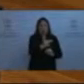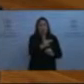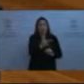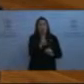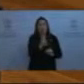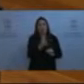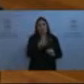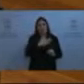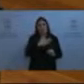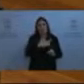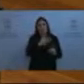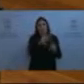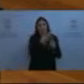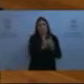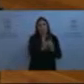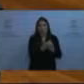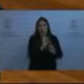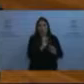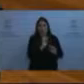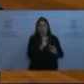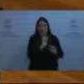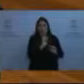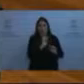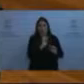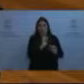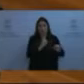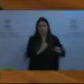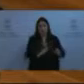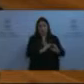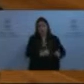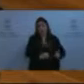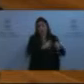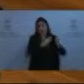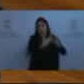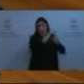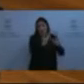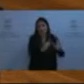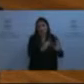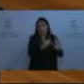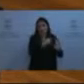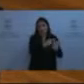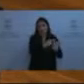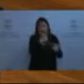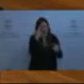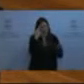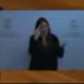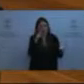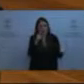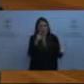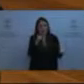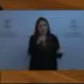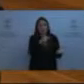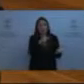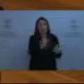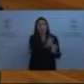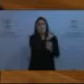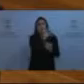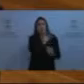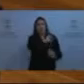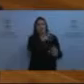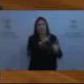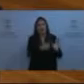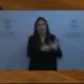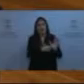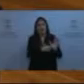patrimoniales y culturales del edificio, de un edificio que, recordamos, y usted lo sabe, tiene protección integral